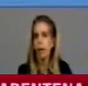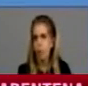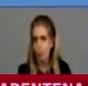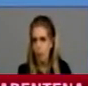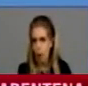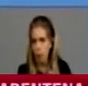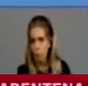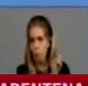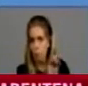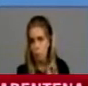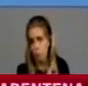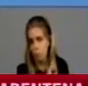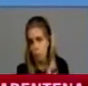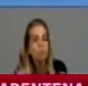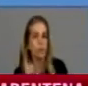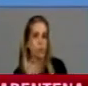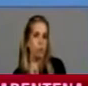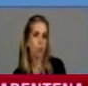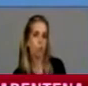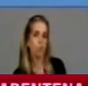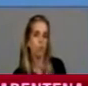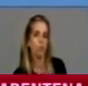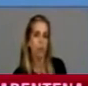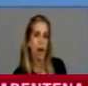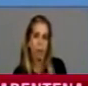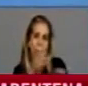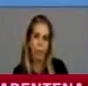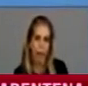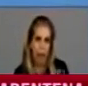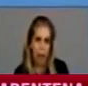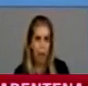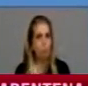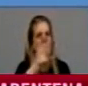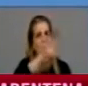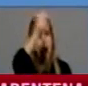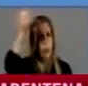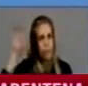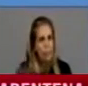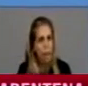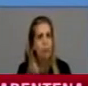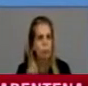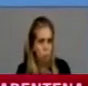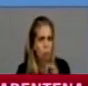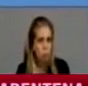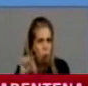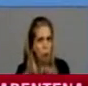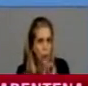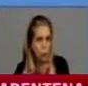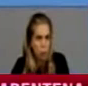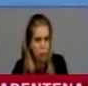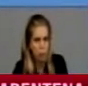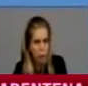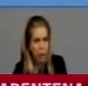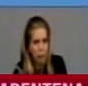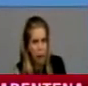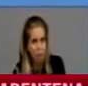haya circulación comunitaria del virus. Ahora, el resto del país va a salir de ese aislamiento social